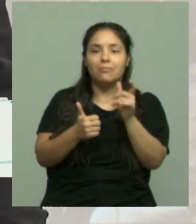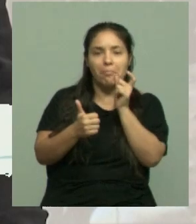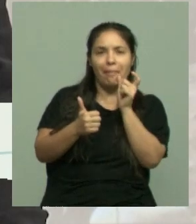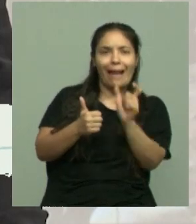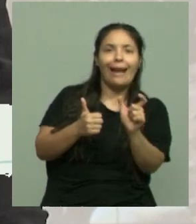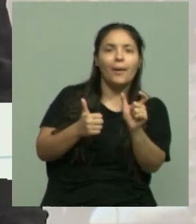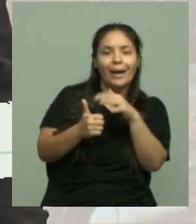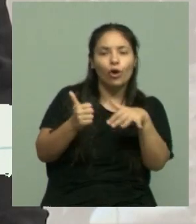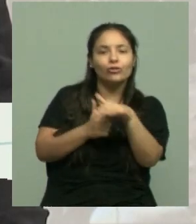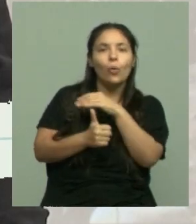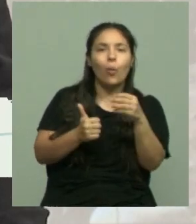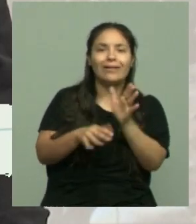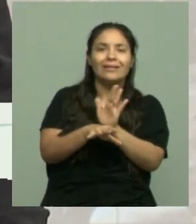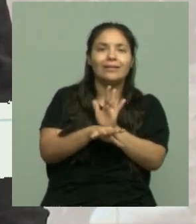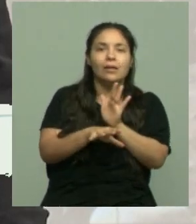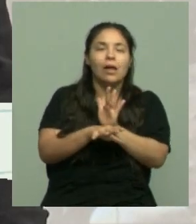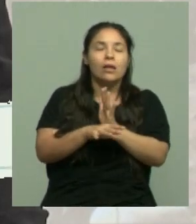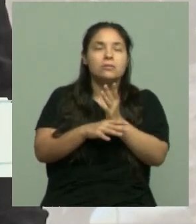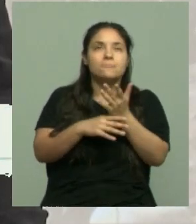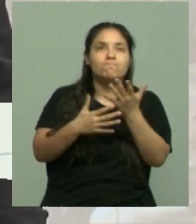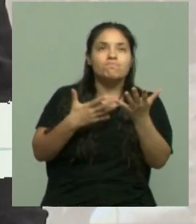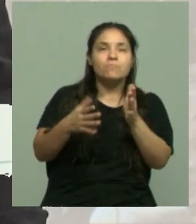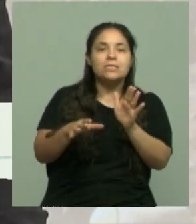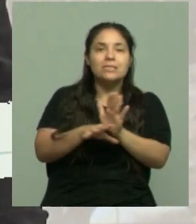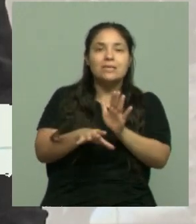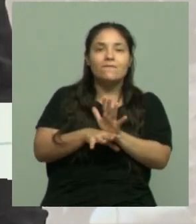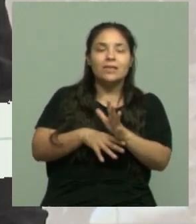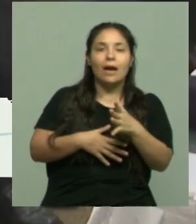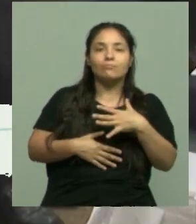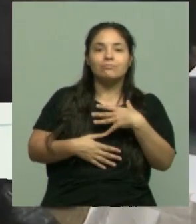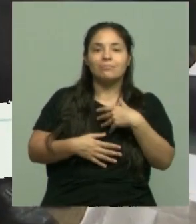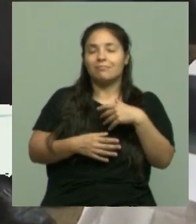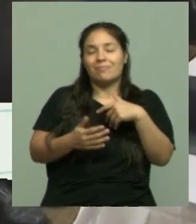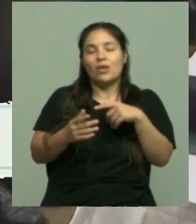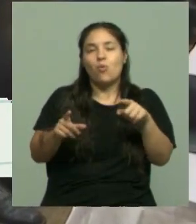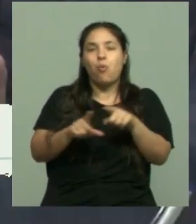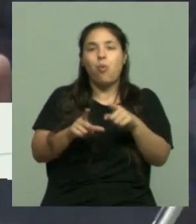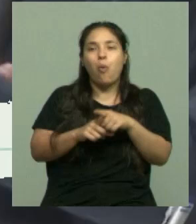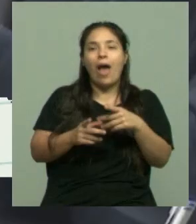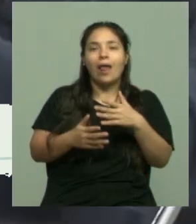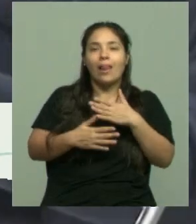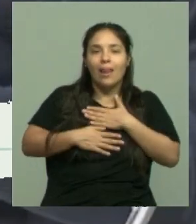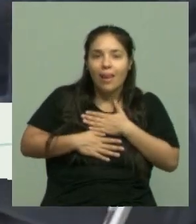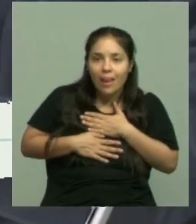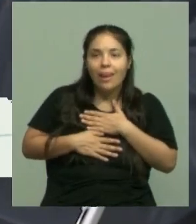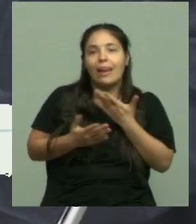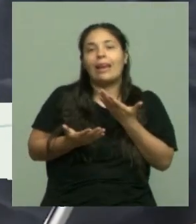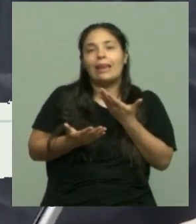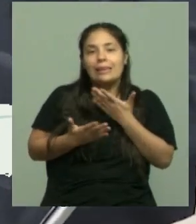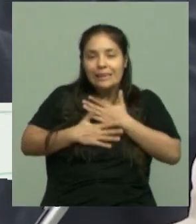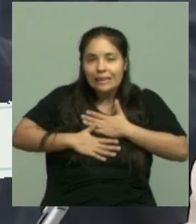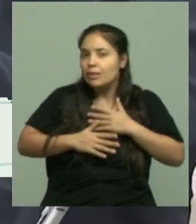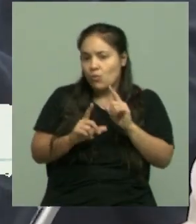despiadado, en el sentido de las necesidades concretas y reales que se están viviendo en Gaza y que por ahí no se están comunicando con